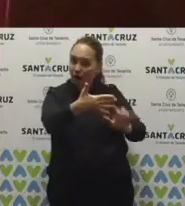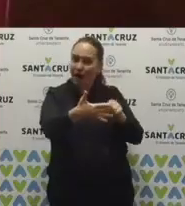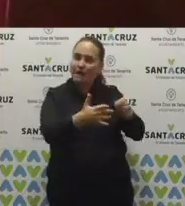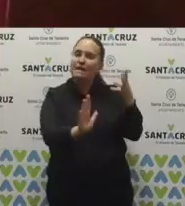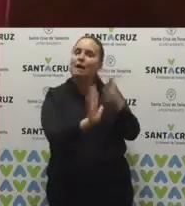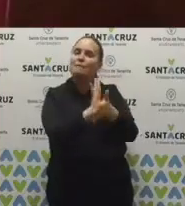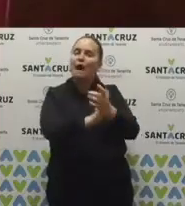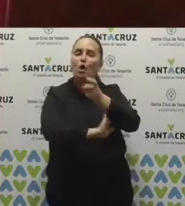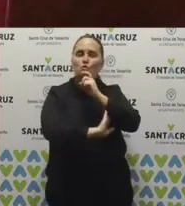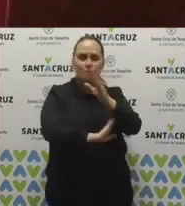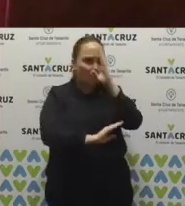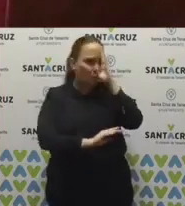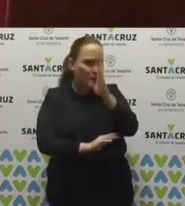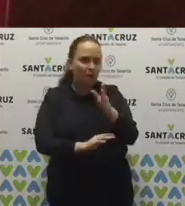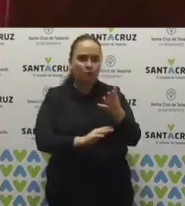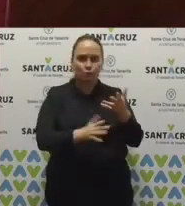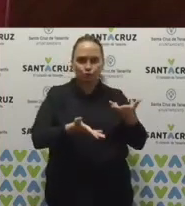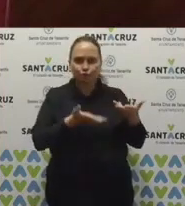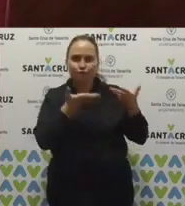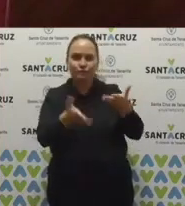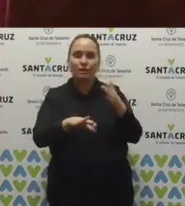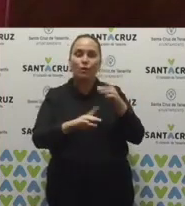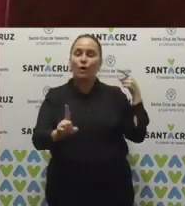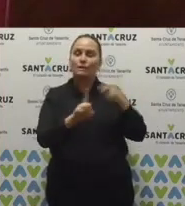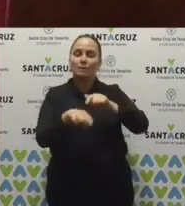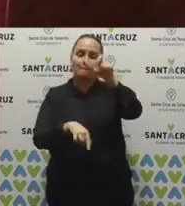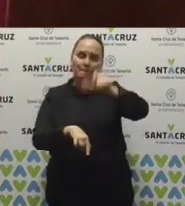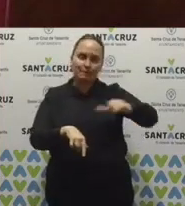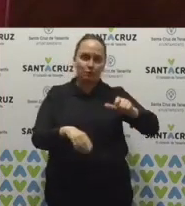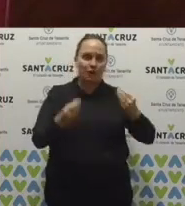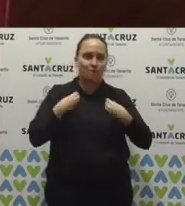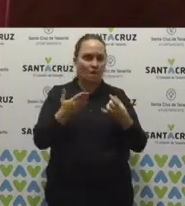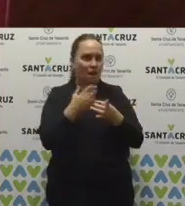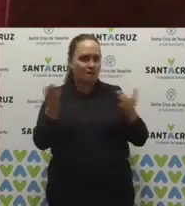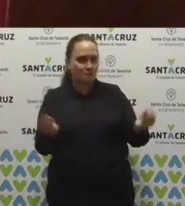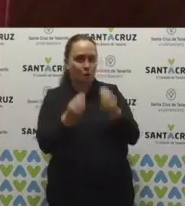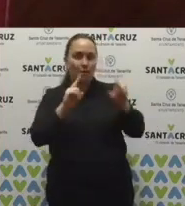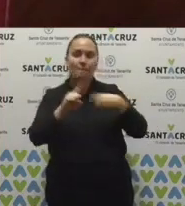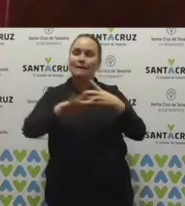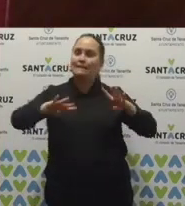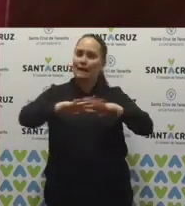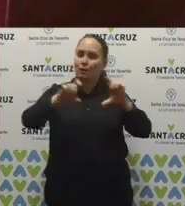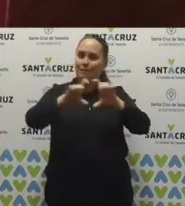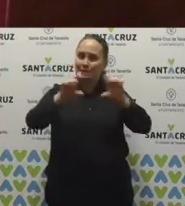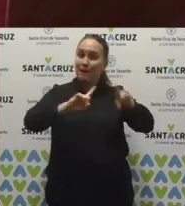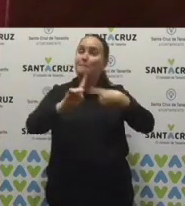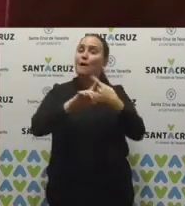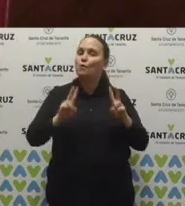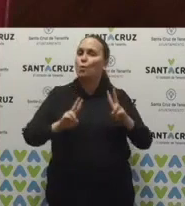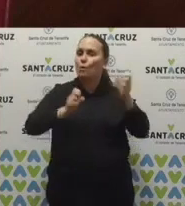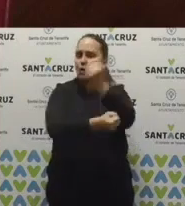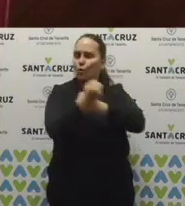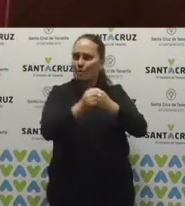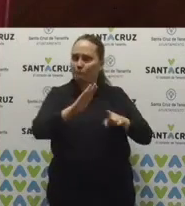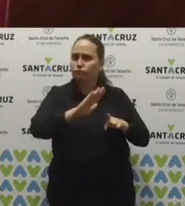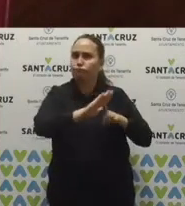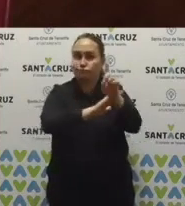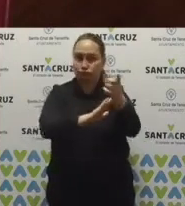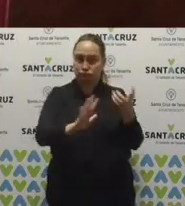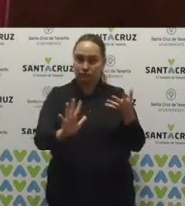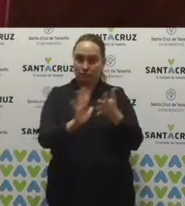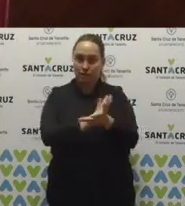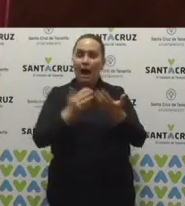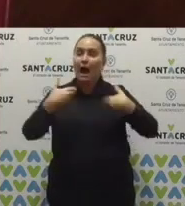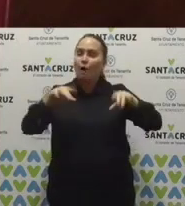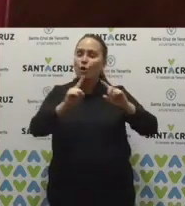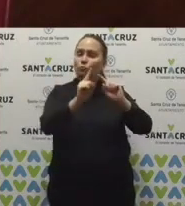calidad de vida de los ciudadanos así como también en nuestro tejido impresión ali en la nueva economía desde luego la lectura de todos los puntos aunque muy